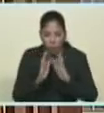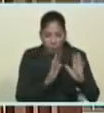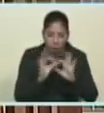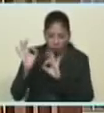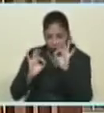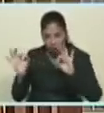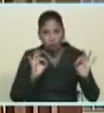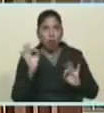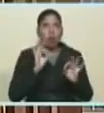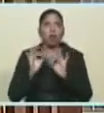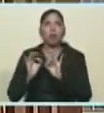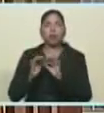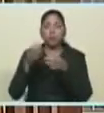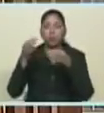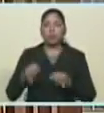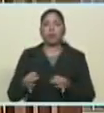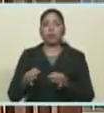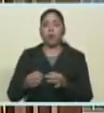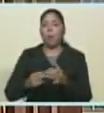afinar.